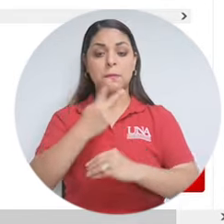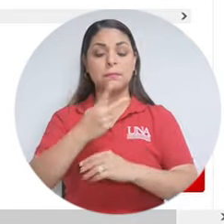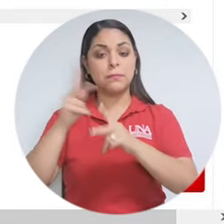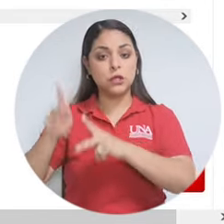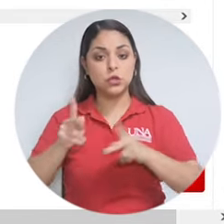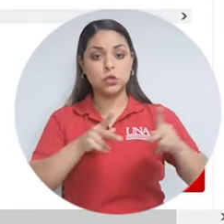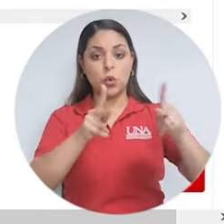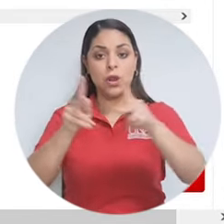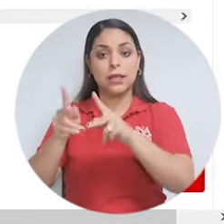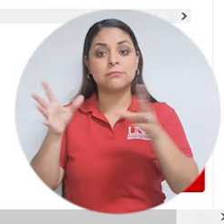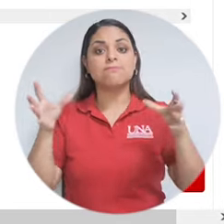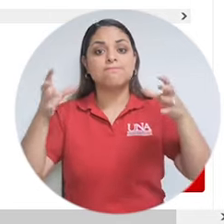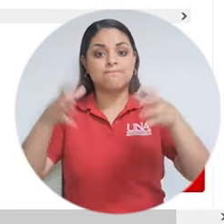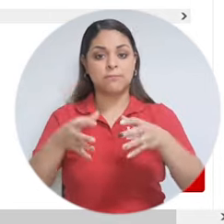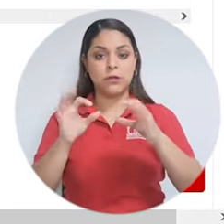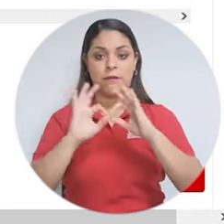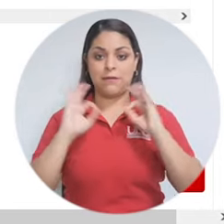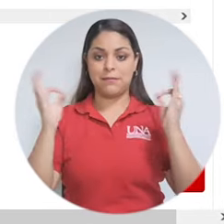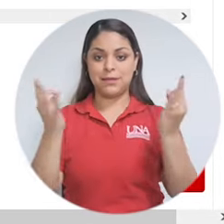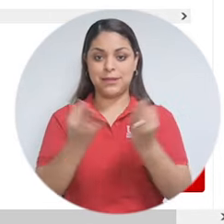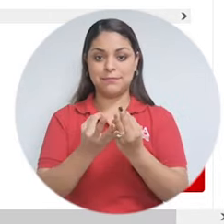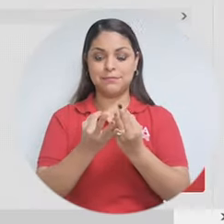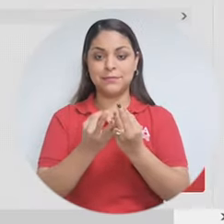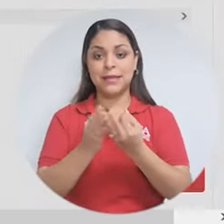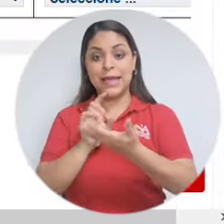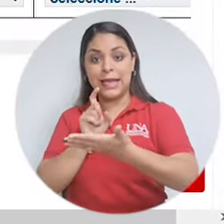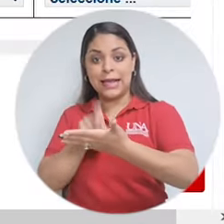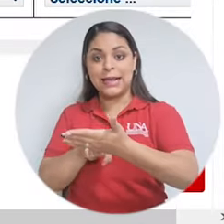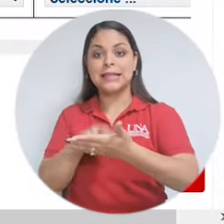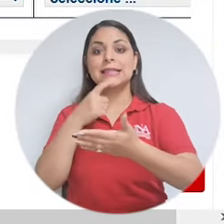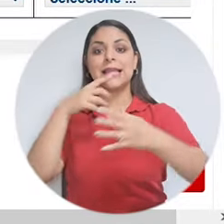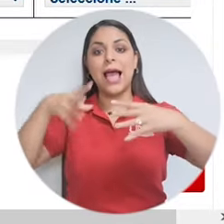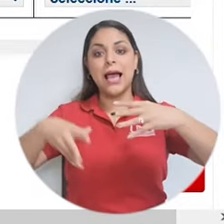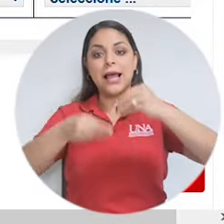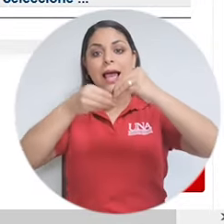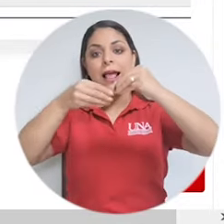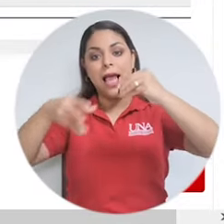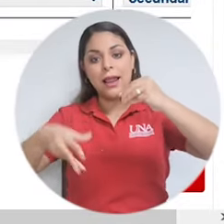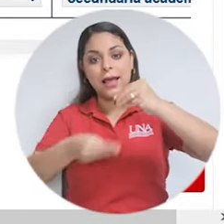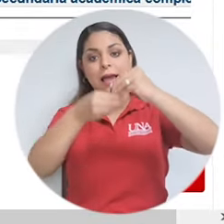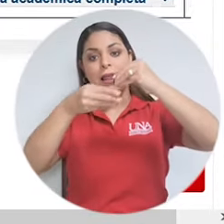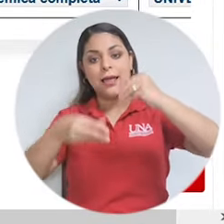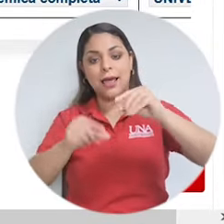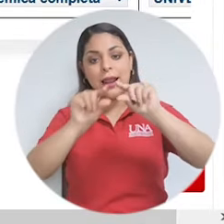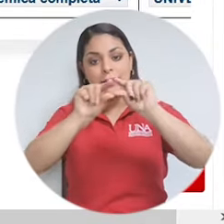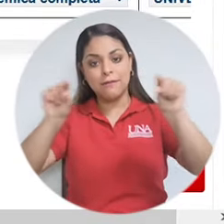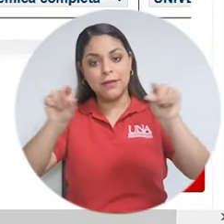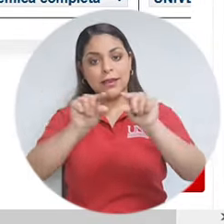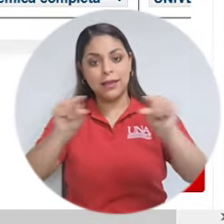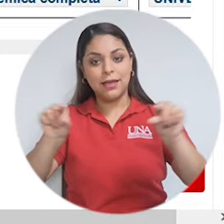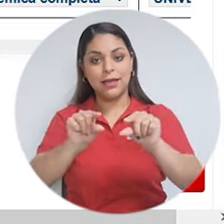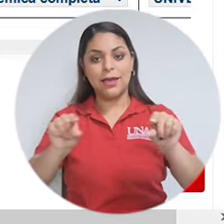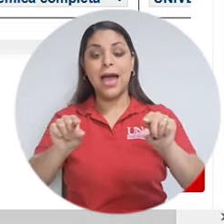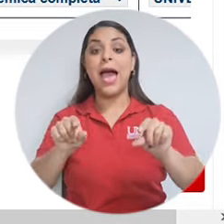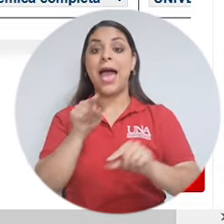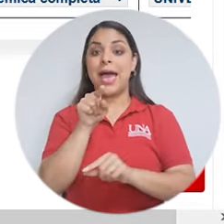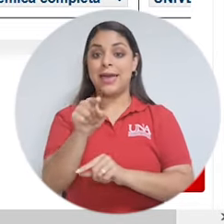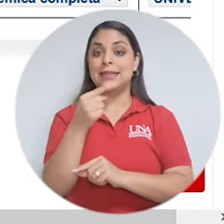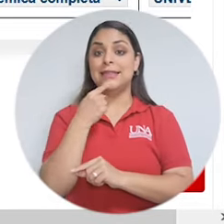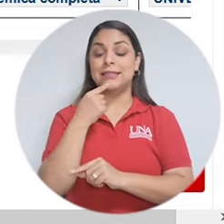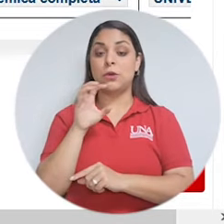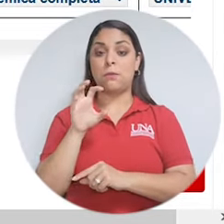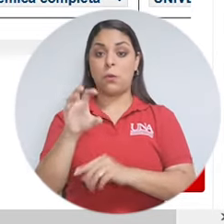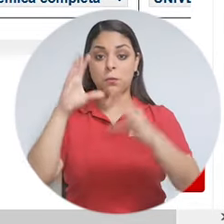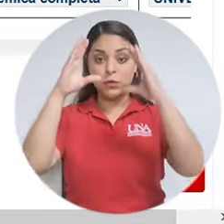su familia. Dé clic en Agregar para crear la fila. Observará que sus datos aparecen en